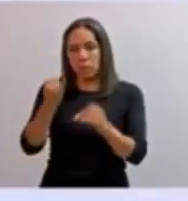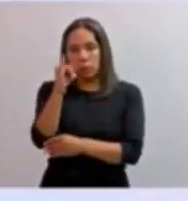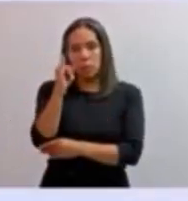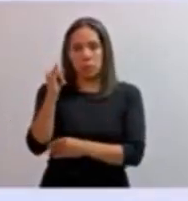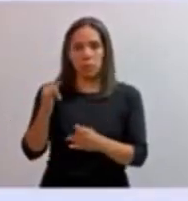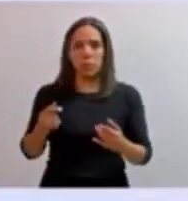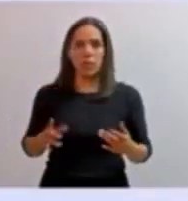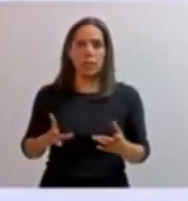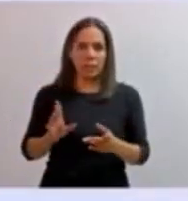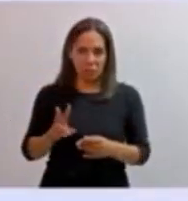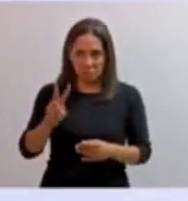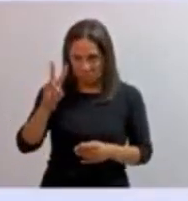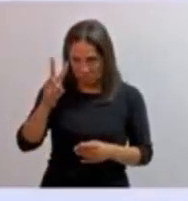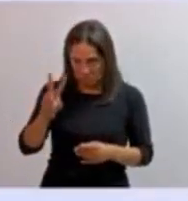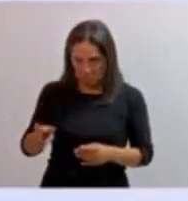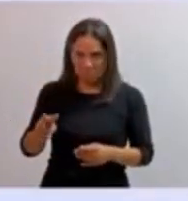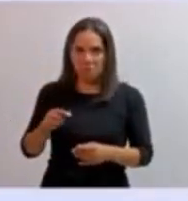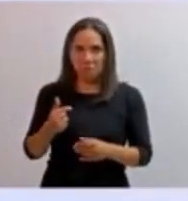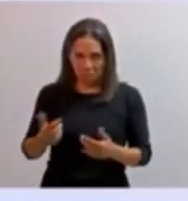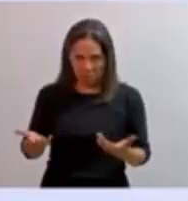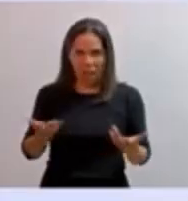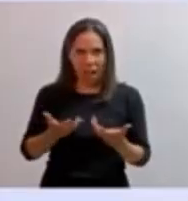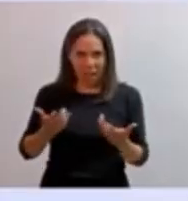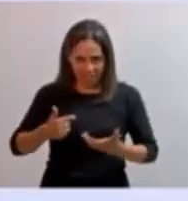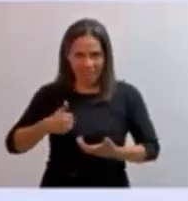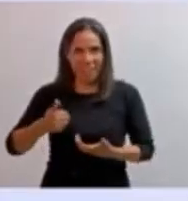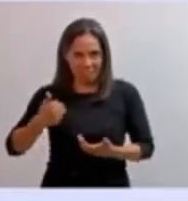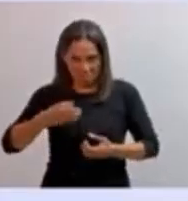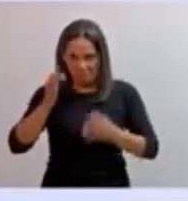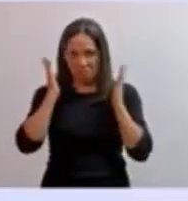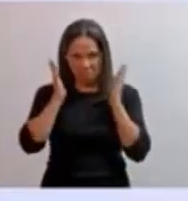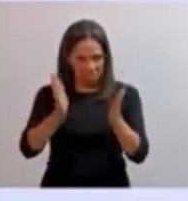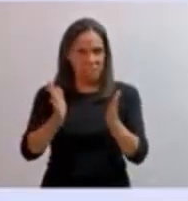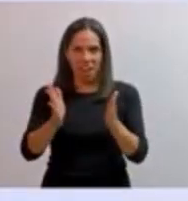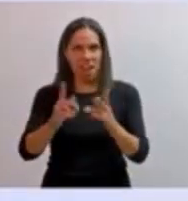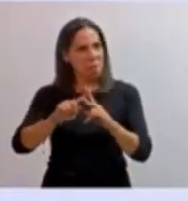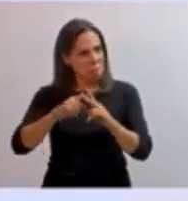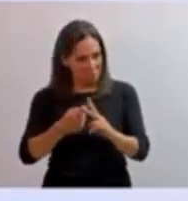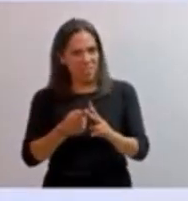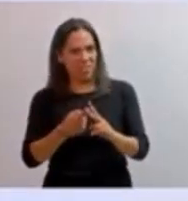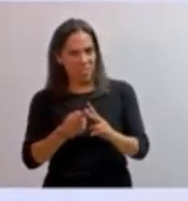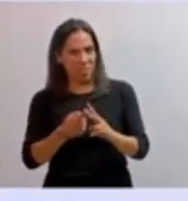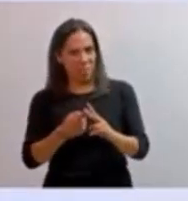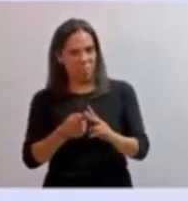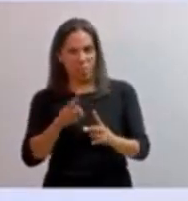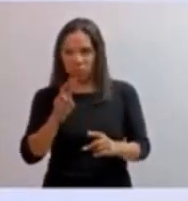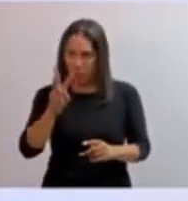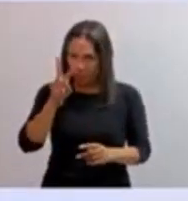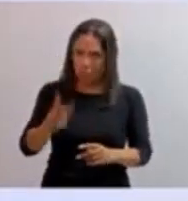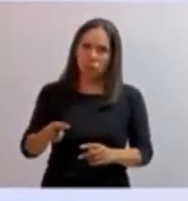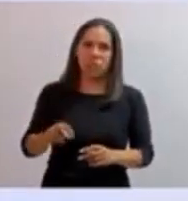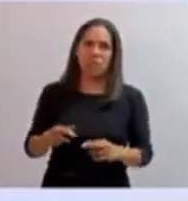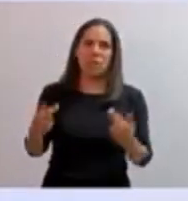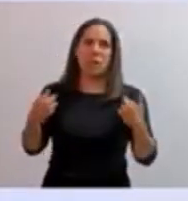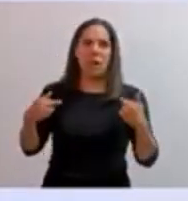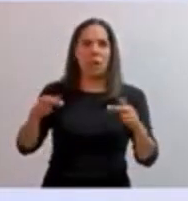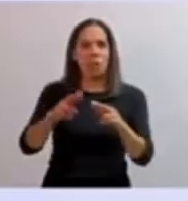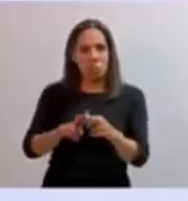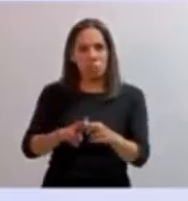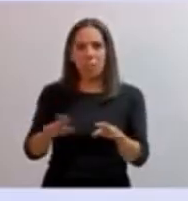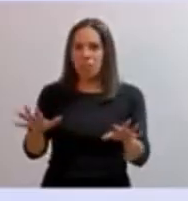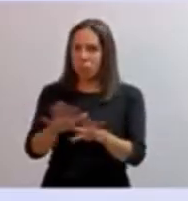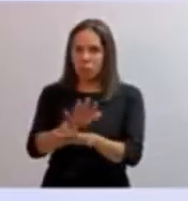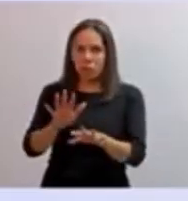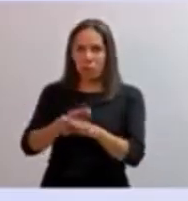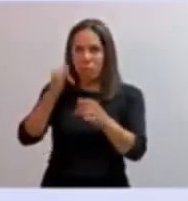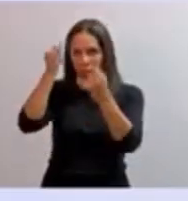correcto. Todo inicia con un cambio de actitud, que cambia la práctica docente del que quiere cambiar. Luego nos